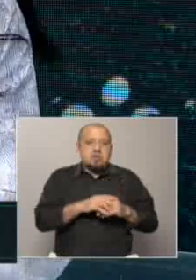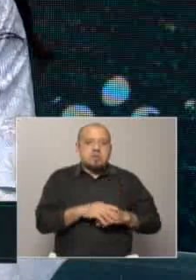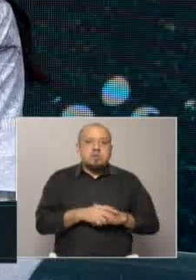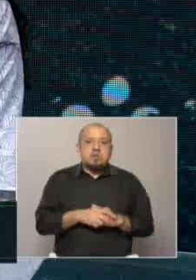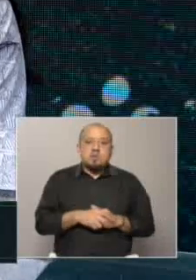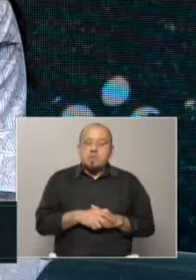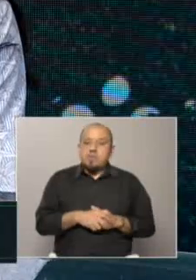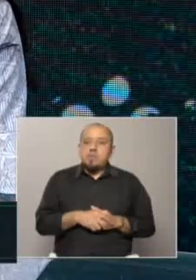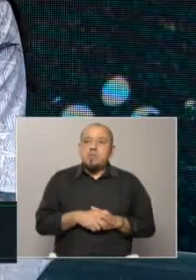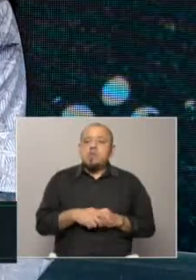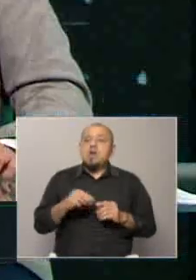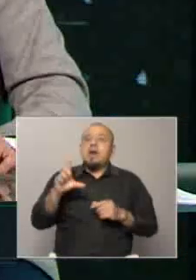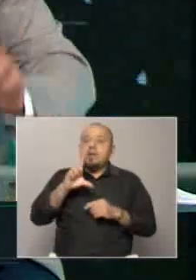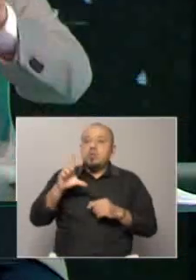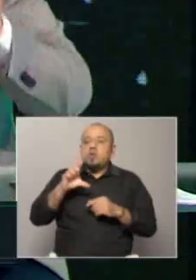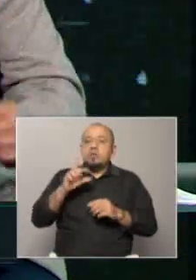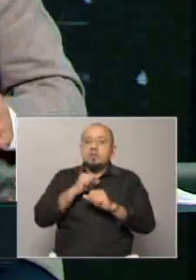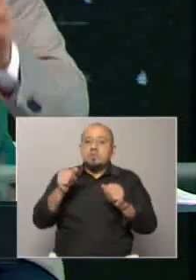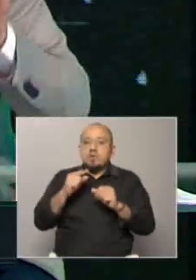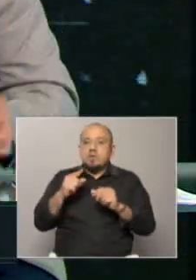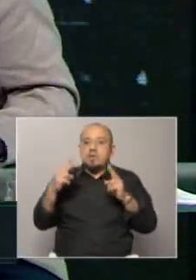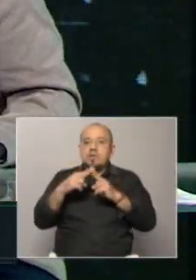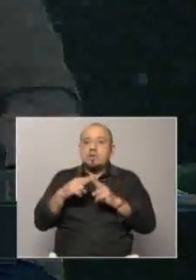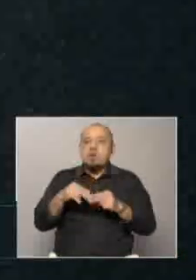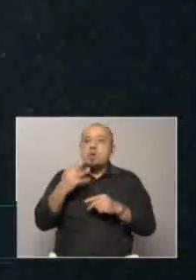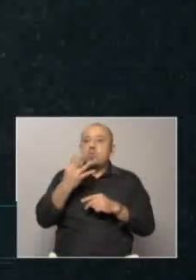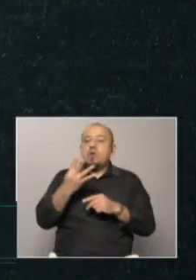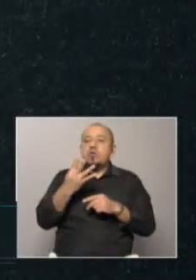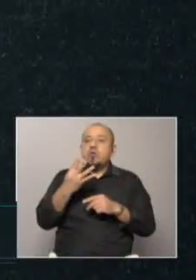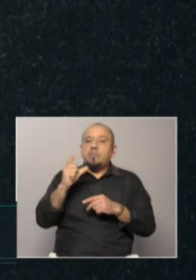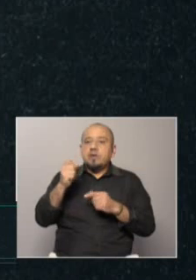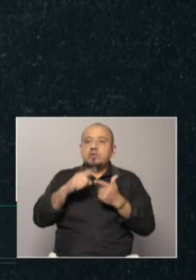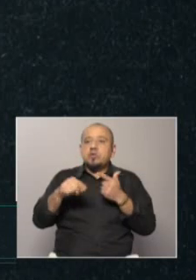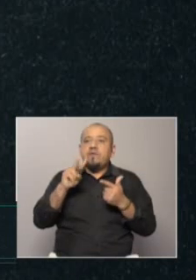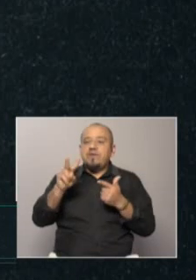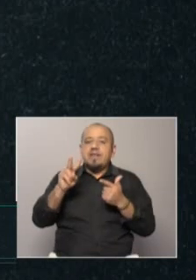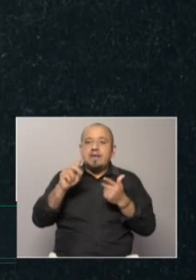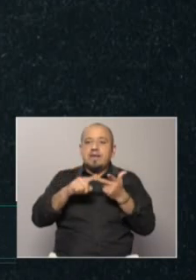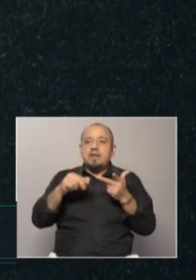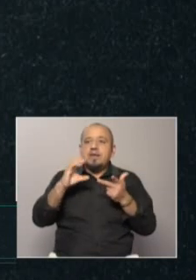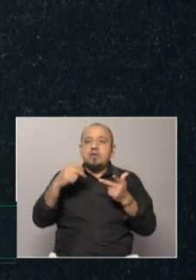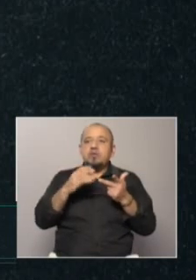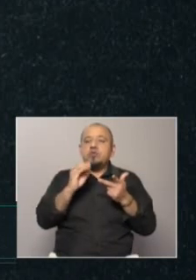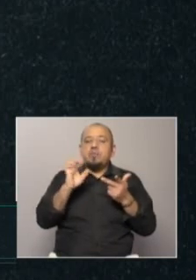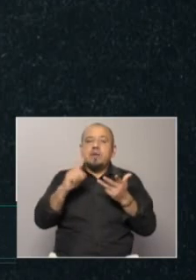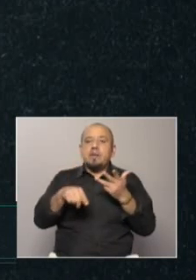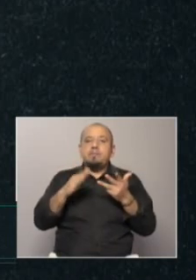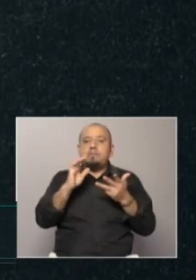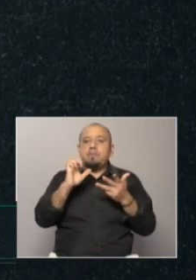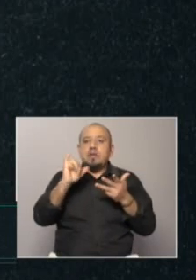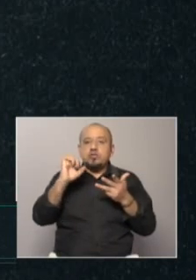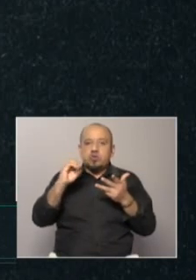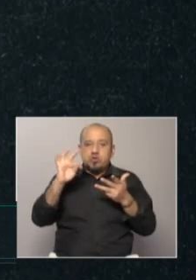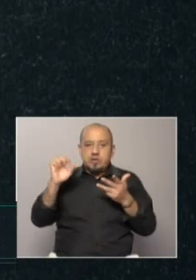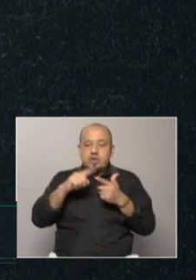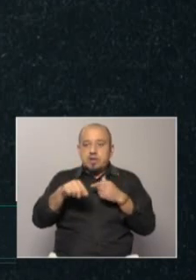Se va a ver ahí que está. El lunes van a poder ver Anía Lobo, 4 pesos de propina, La Vela Puerca, Chopper y El Peyote Asesino. Y el martes,